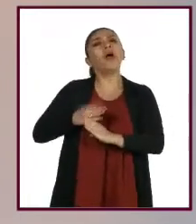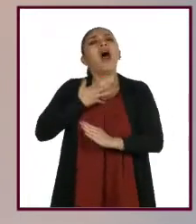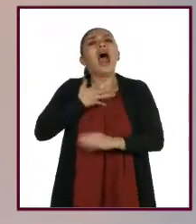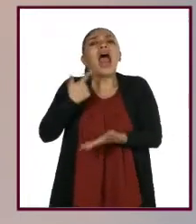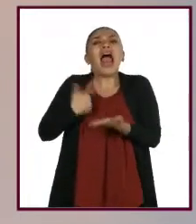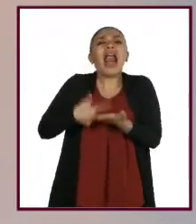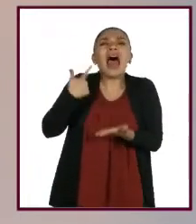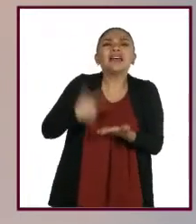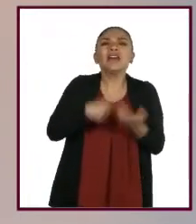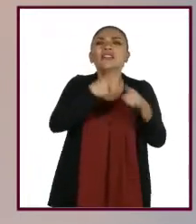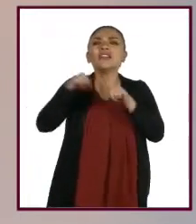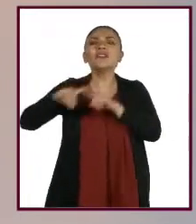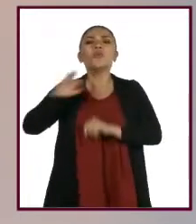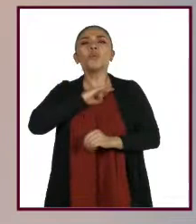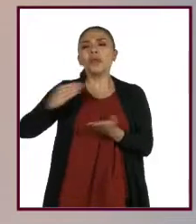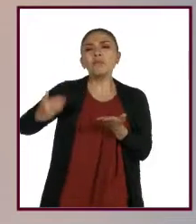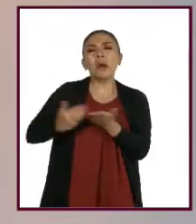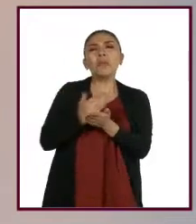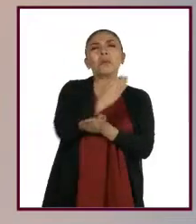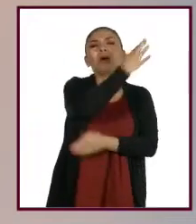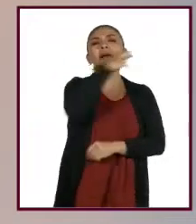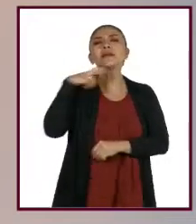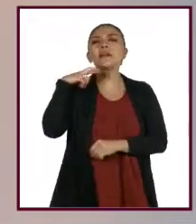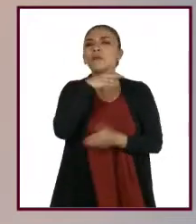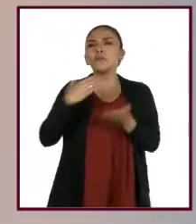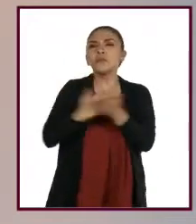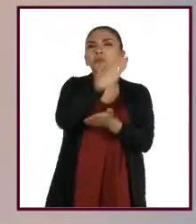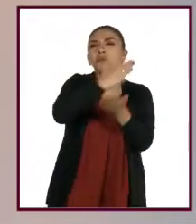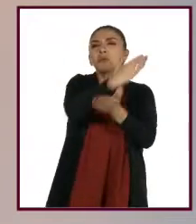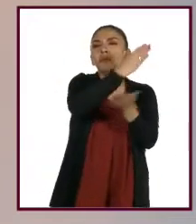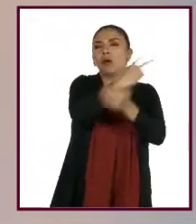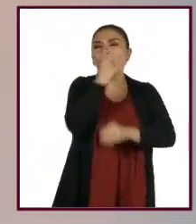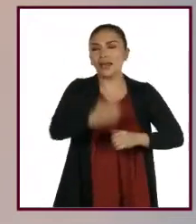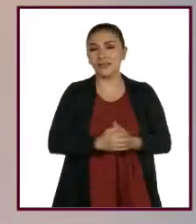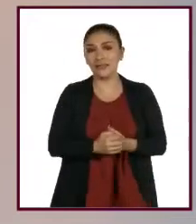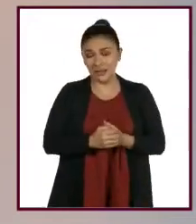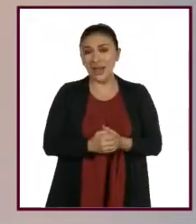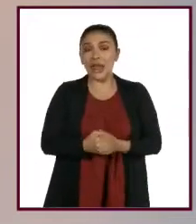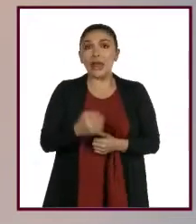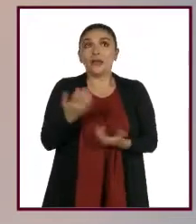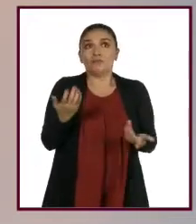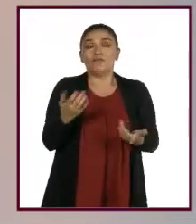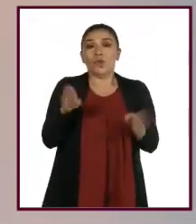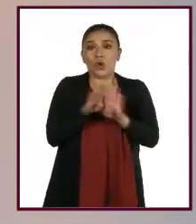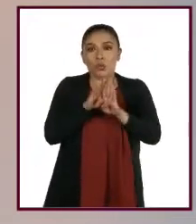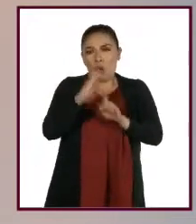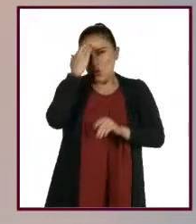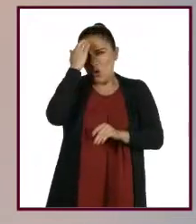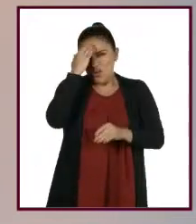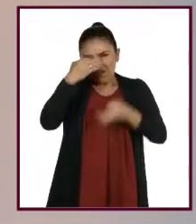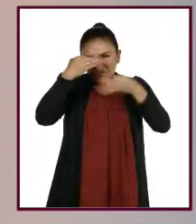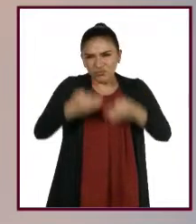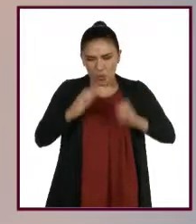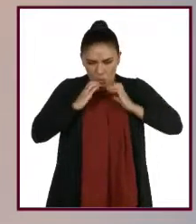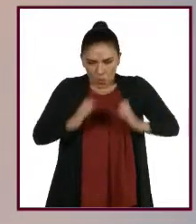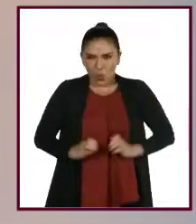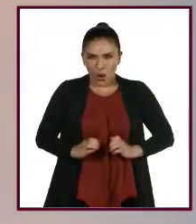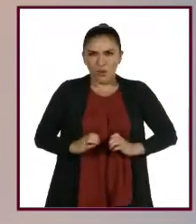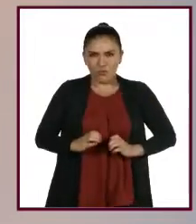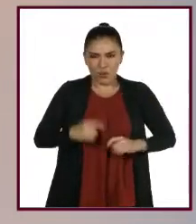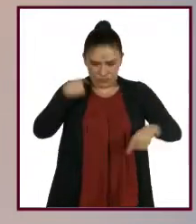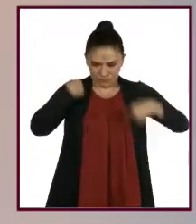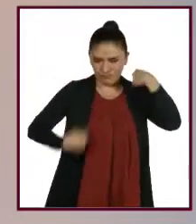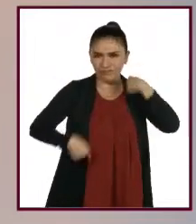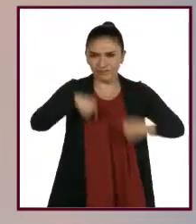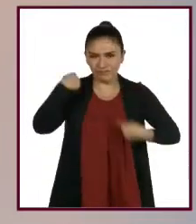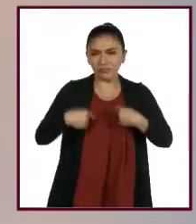adiposo, de tejido grasoso, por así decirlo. Entonces, si nos vamos hasta la anatomía de nuestro propio